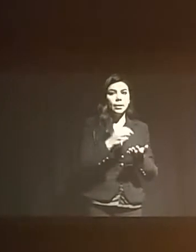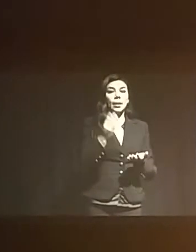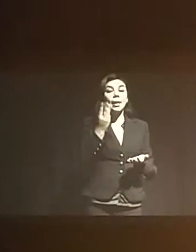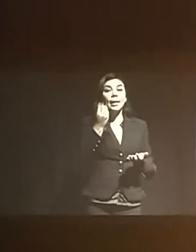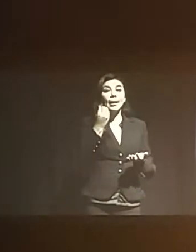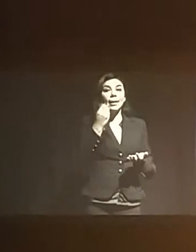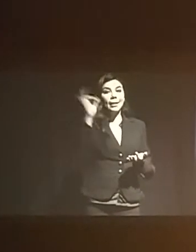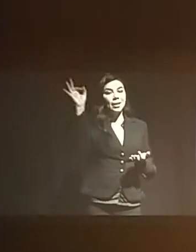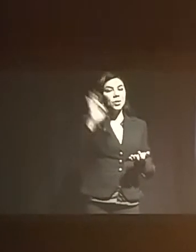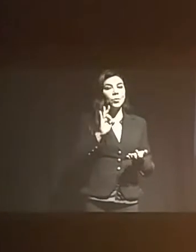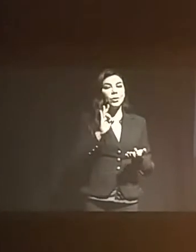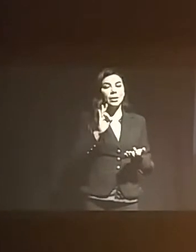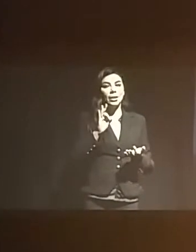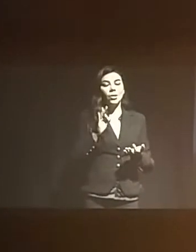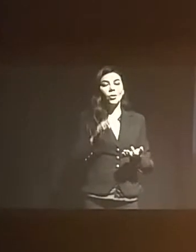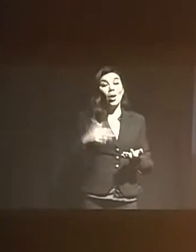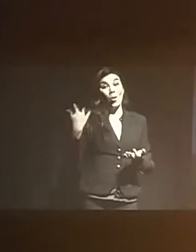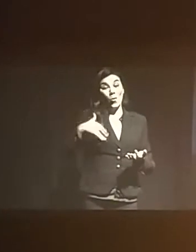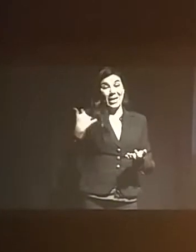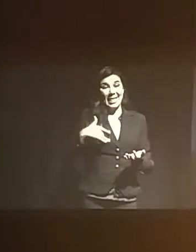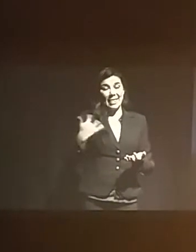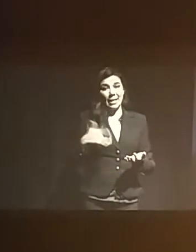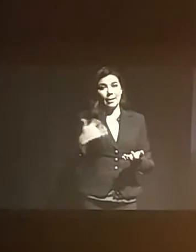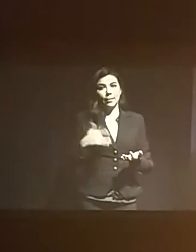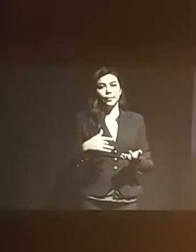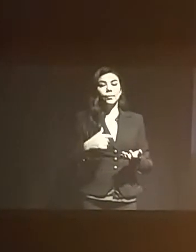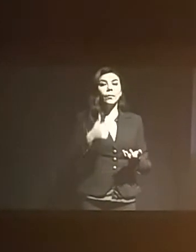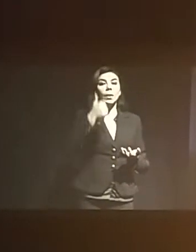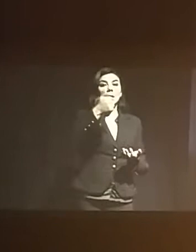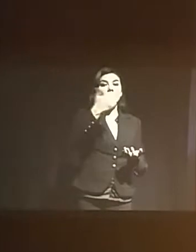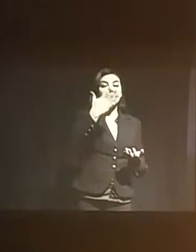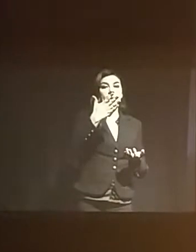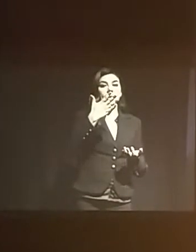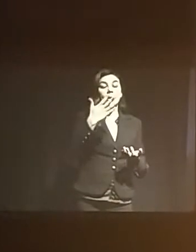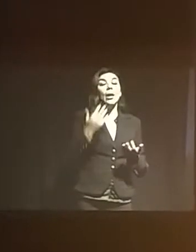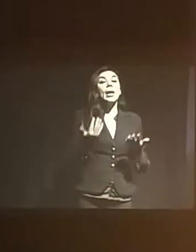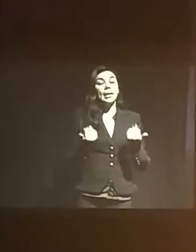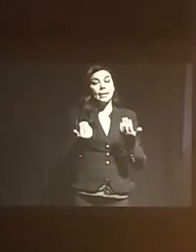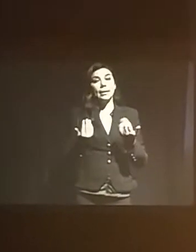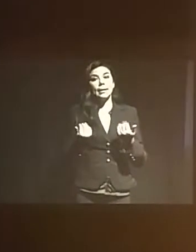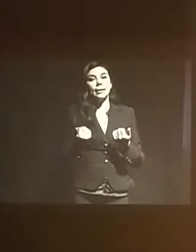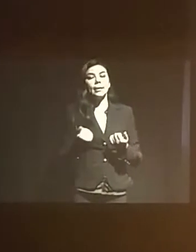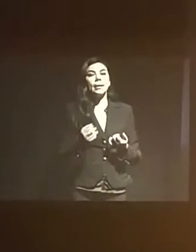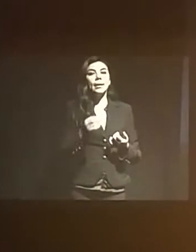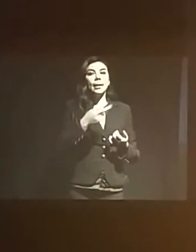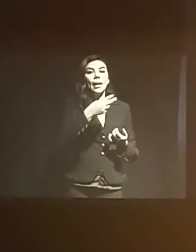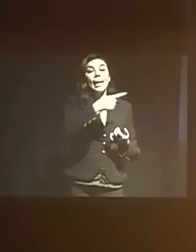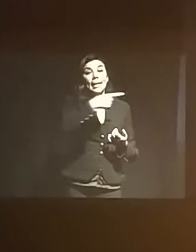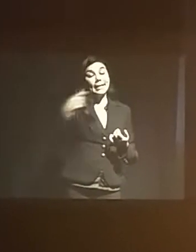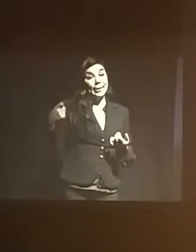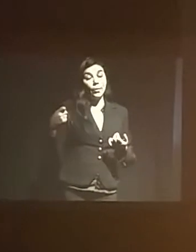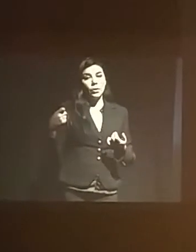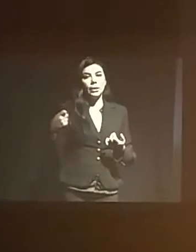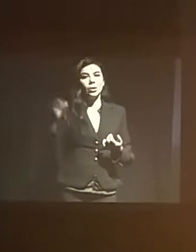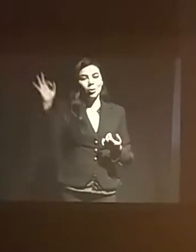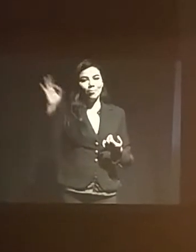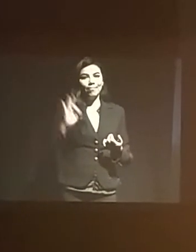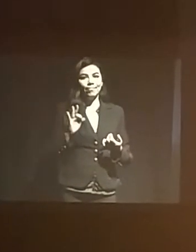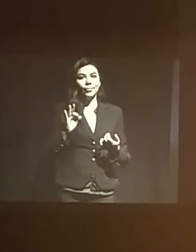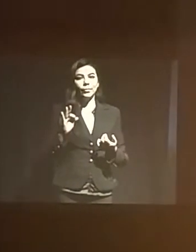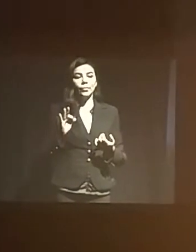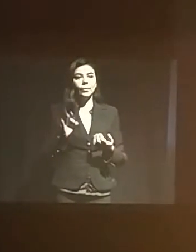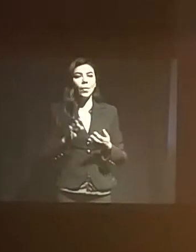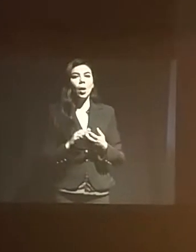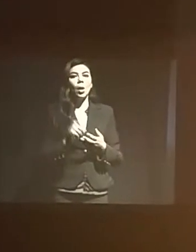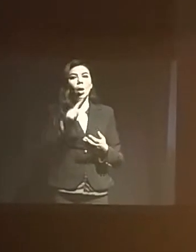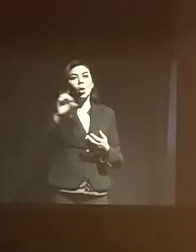13% es urgente, para un 65% es necesaria y para el 100% es confortable. Eso se puede